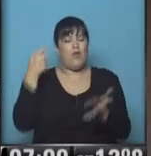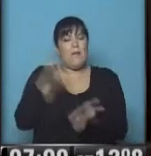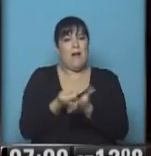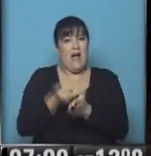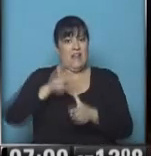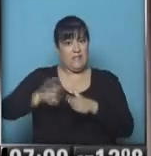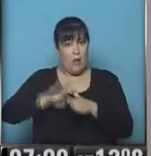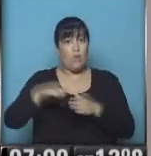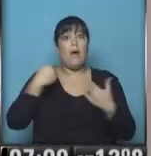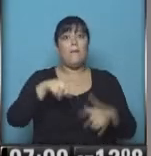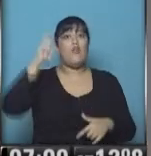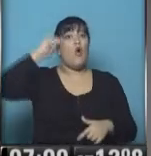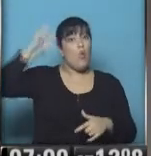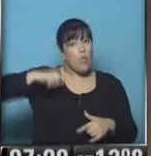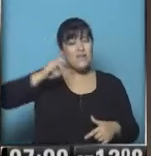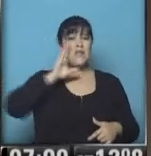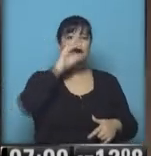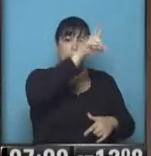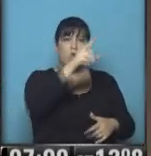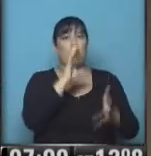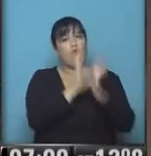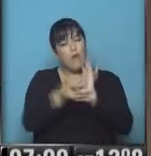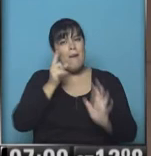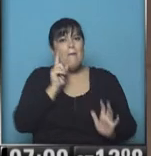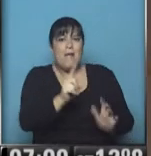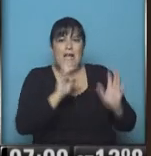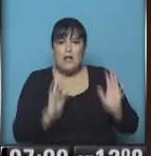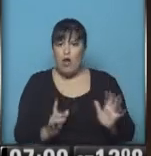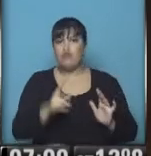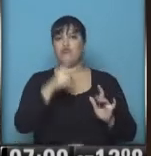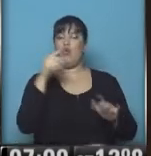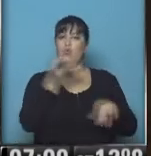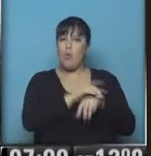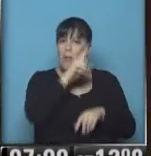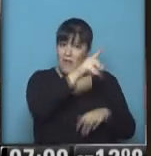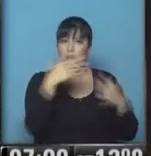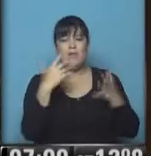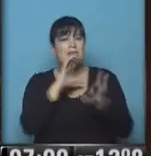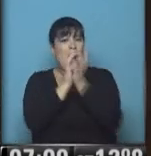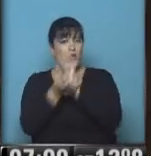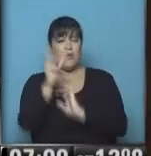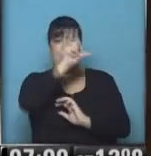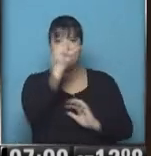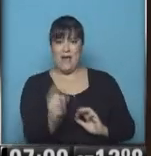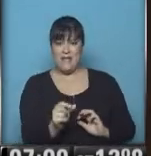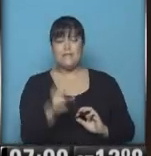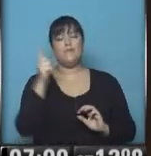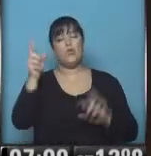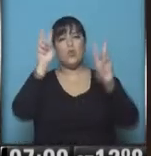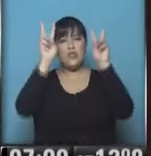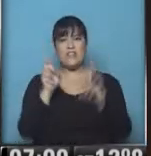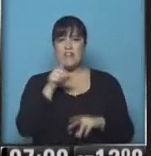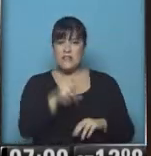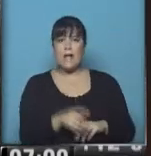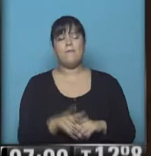Griesa es, de alguna manera, poner en peligro cualquier tipo de reestructuración futura. Bueno, a ver, uno de los temas es, de